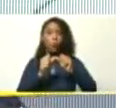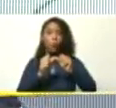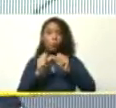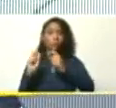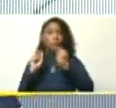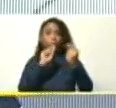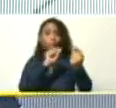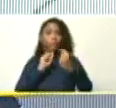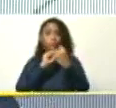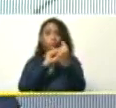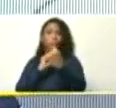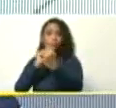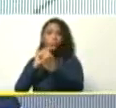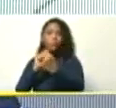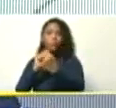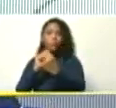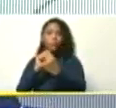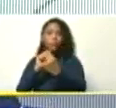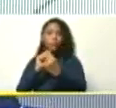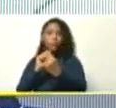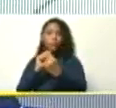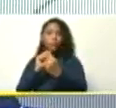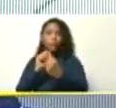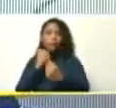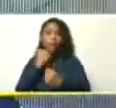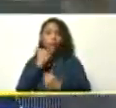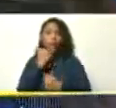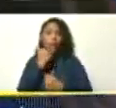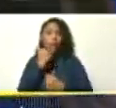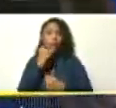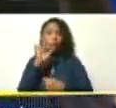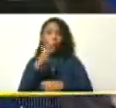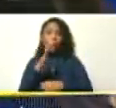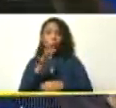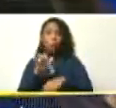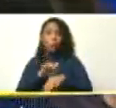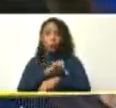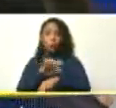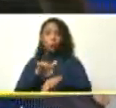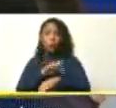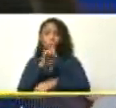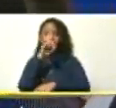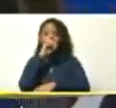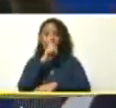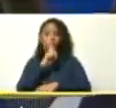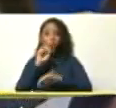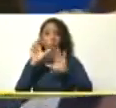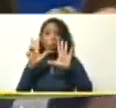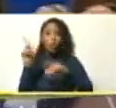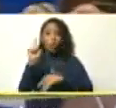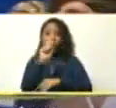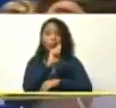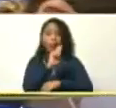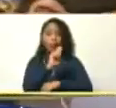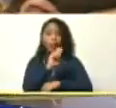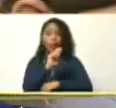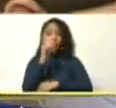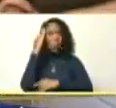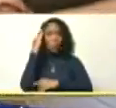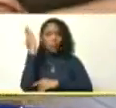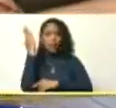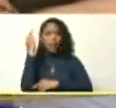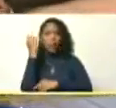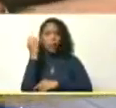discurseando a tal punto, íbamos a tardar exactamente un año, 8 meses y no sé cuántos